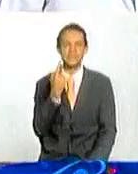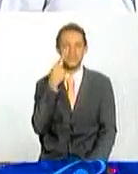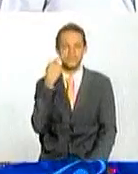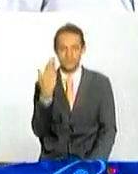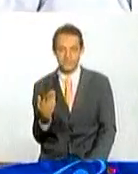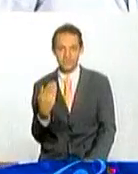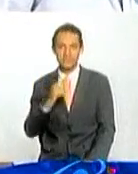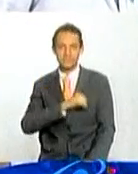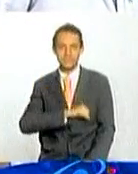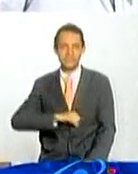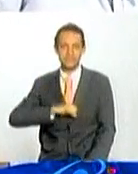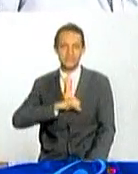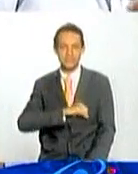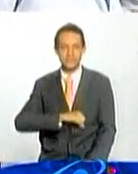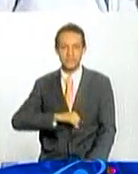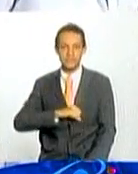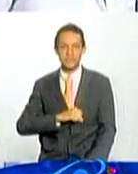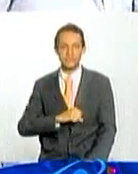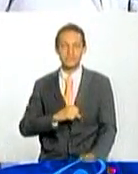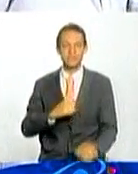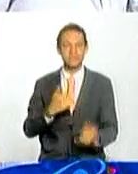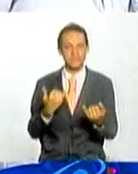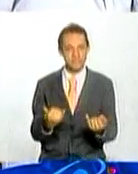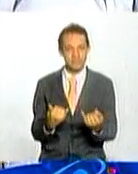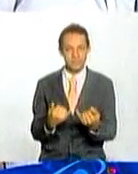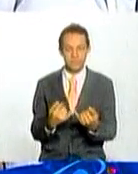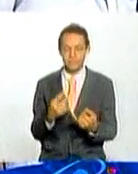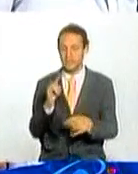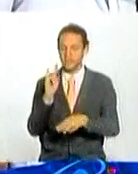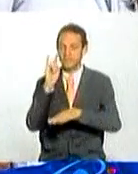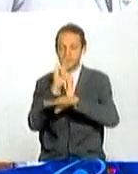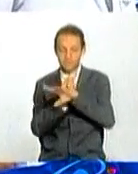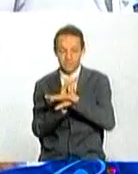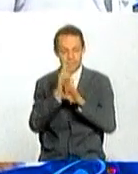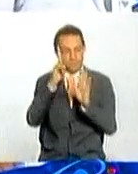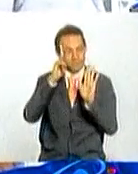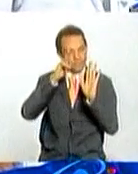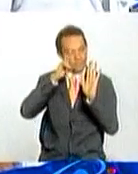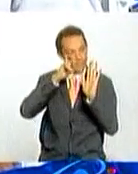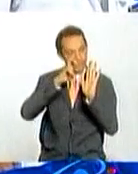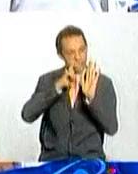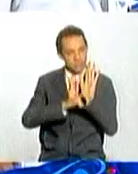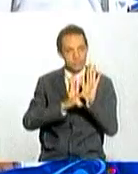es importante siempre hacer una buena revisión sonográfica de las mamas.